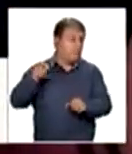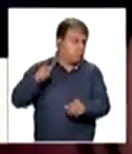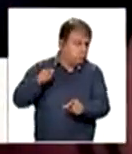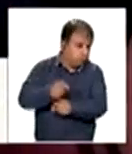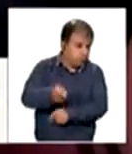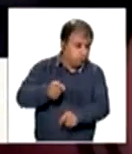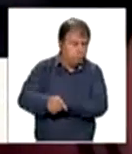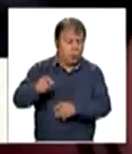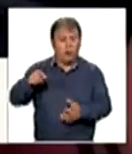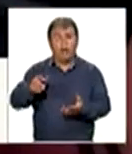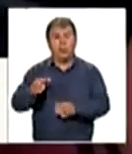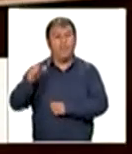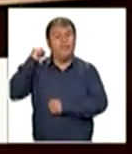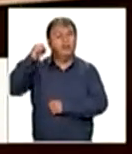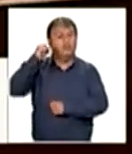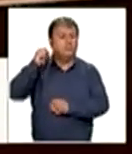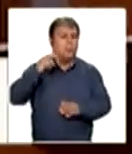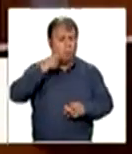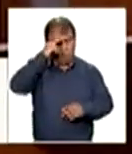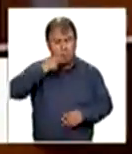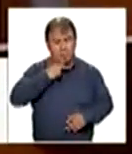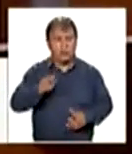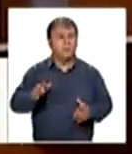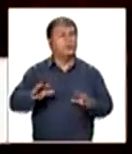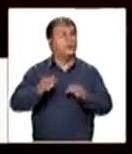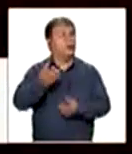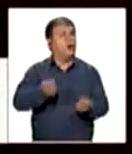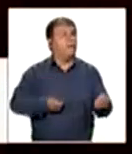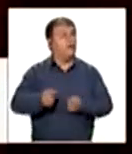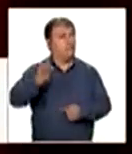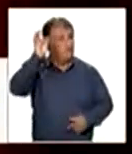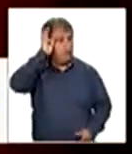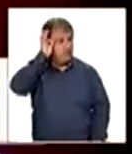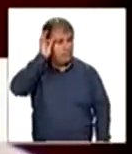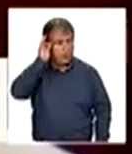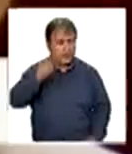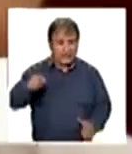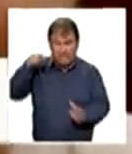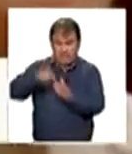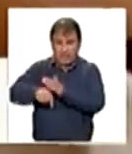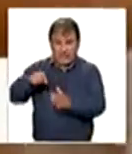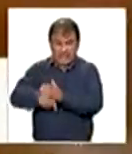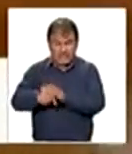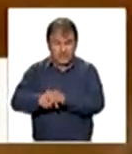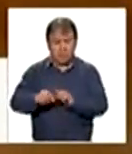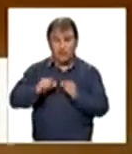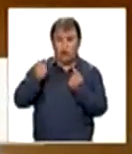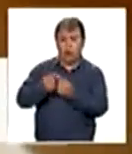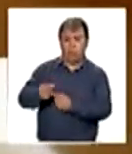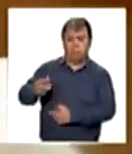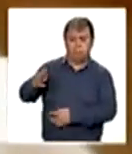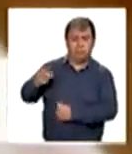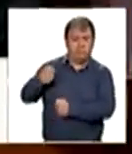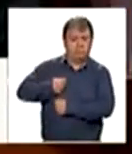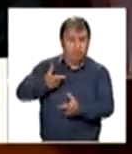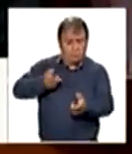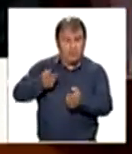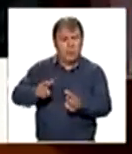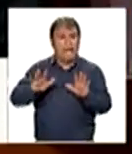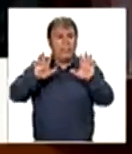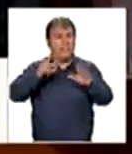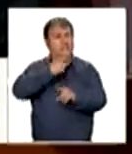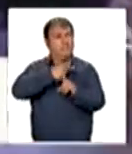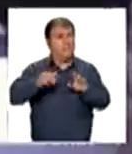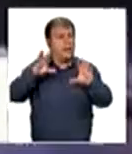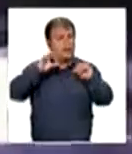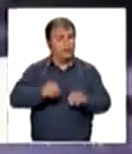de derechos humanos cometidos durante el gobierno de Alberto Fujimori. Esta matanza del grupo paramilitar se produjo a las 10:30 de la noche y